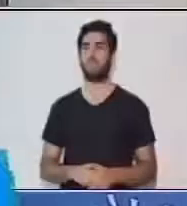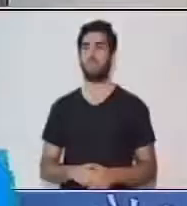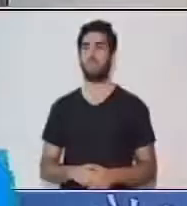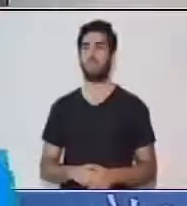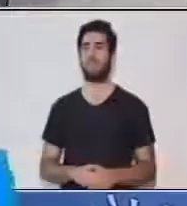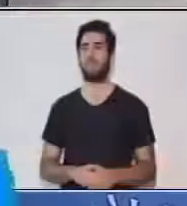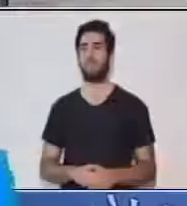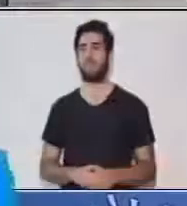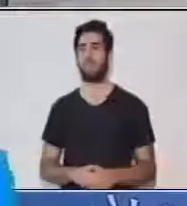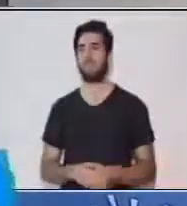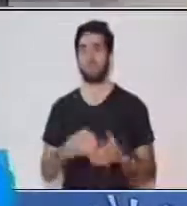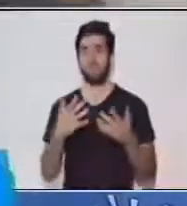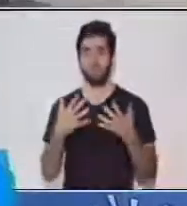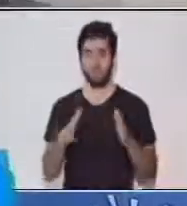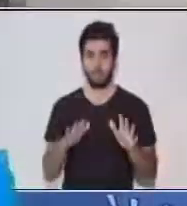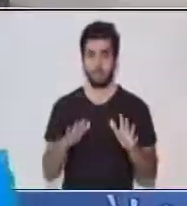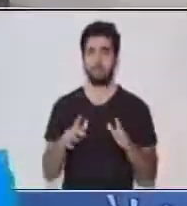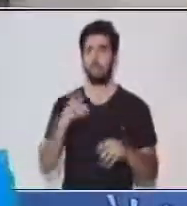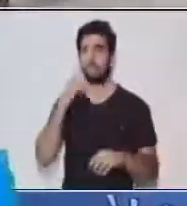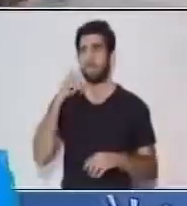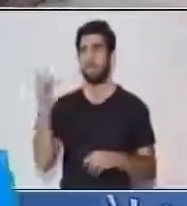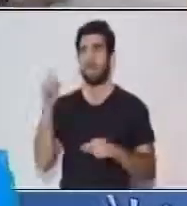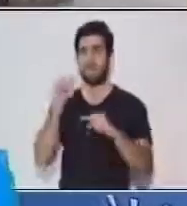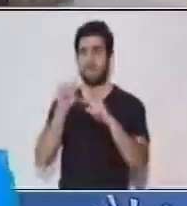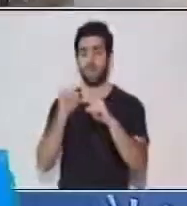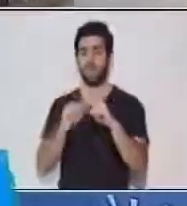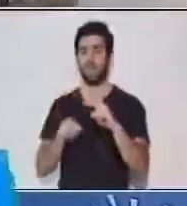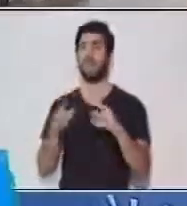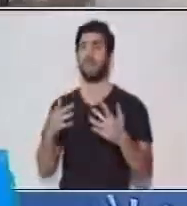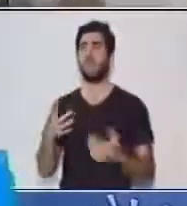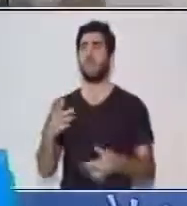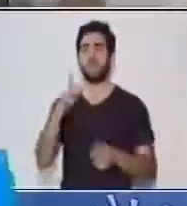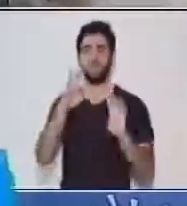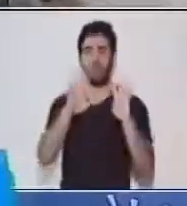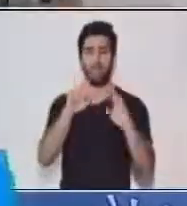de la gravedad,